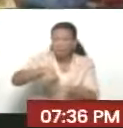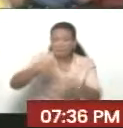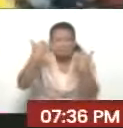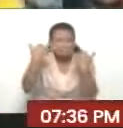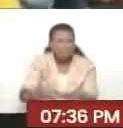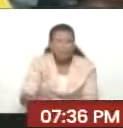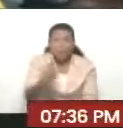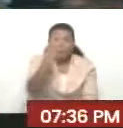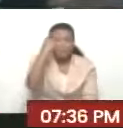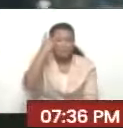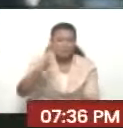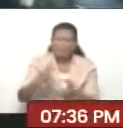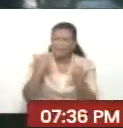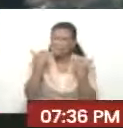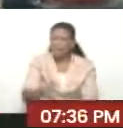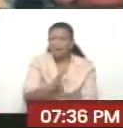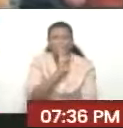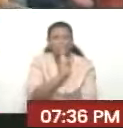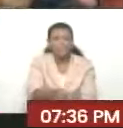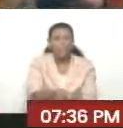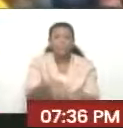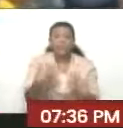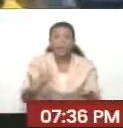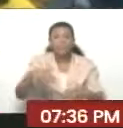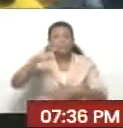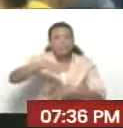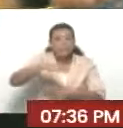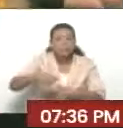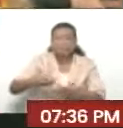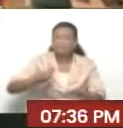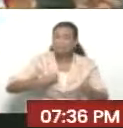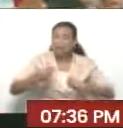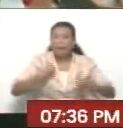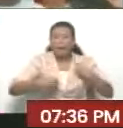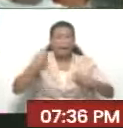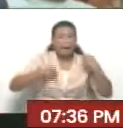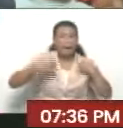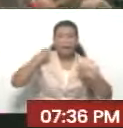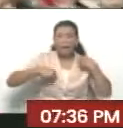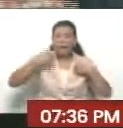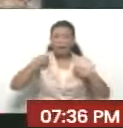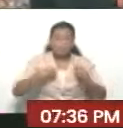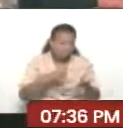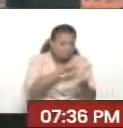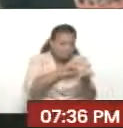atender todo lo que el pueblo le da a uno. Aquí están las cartas, mira.